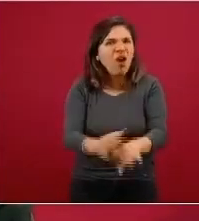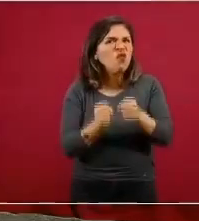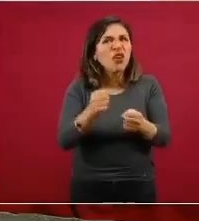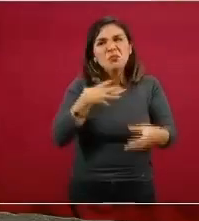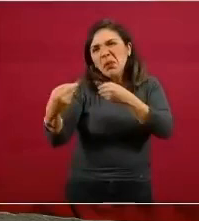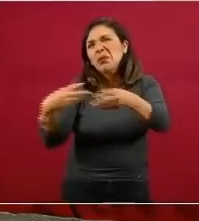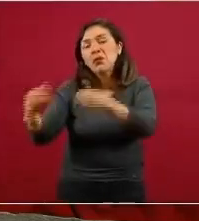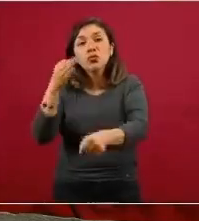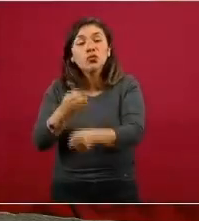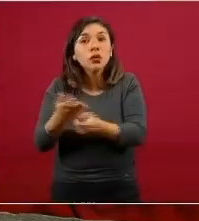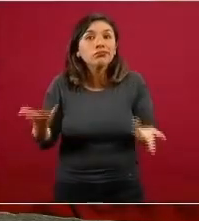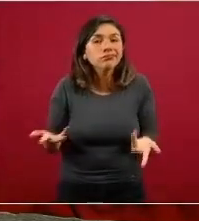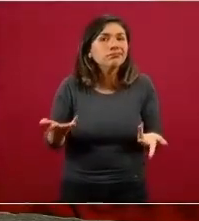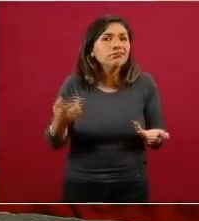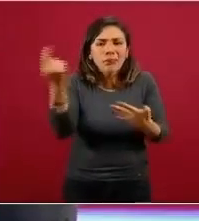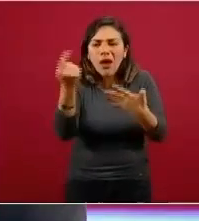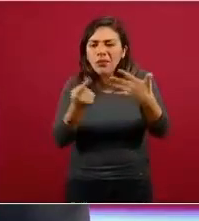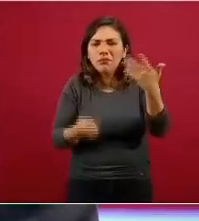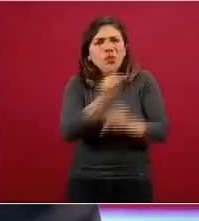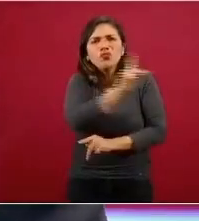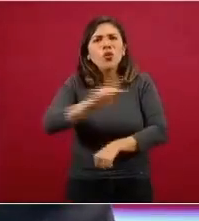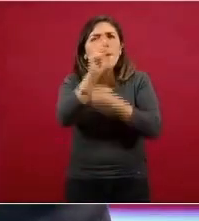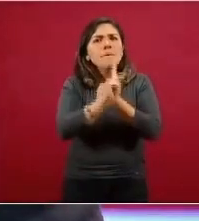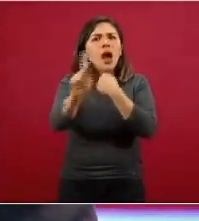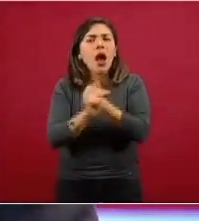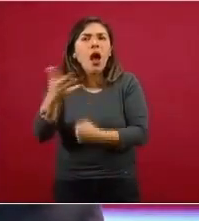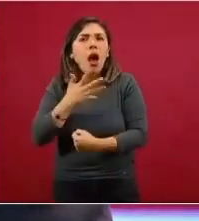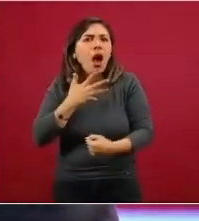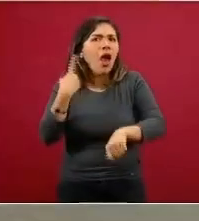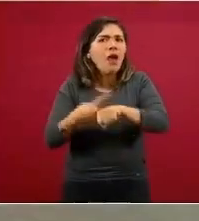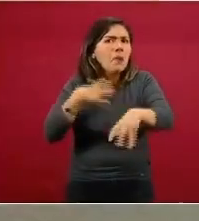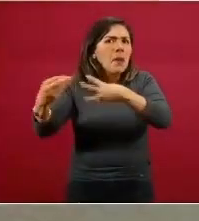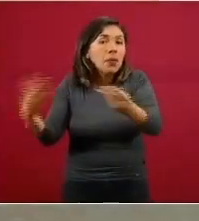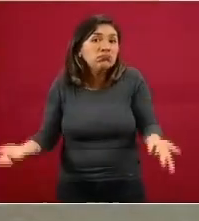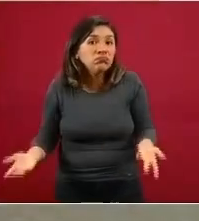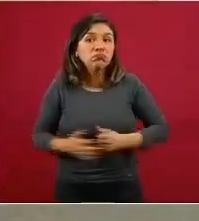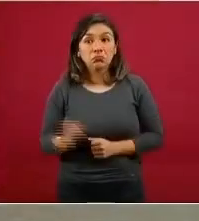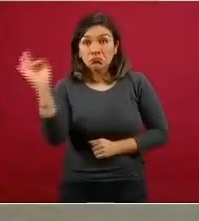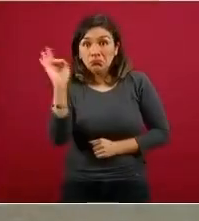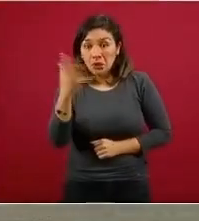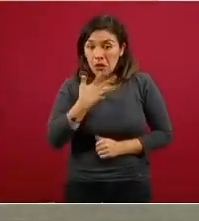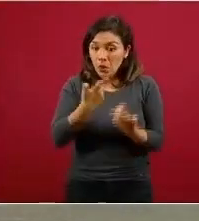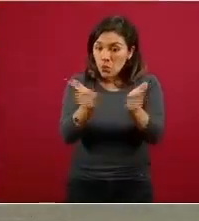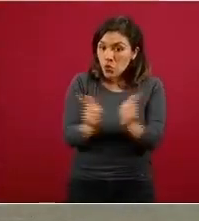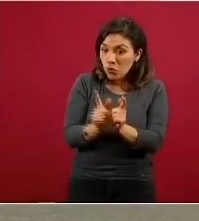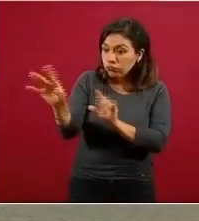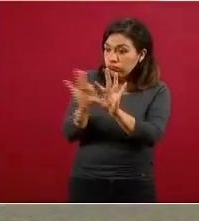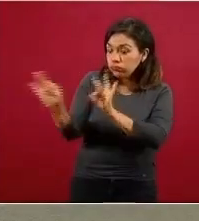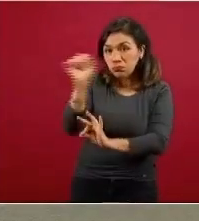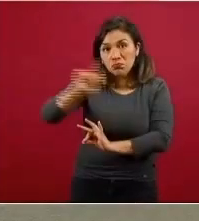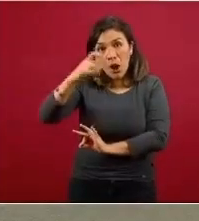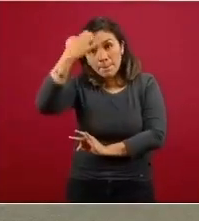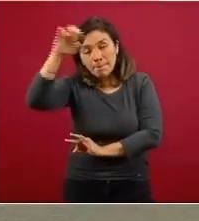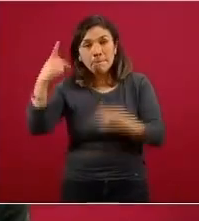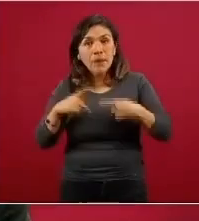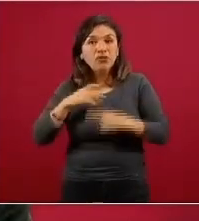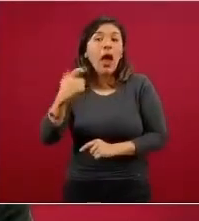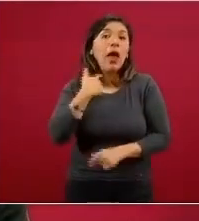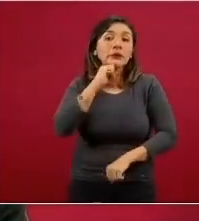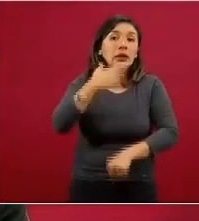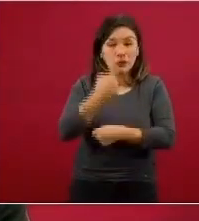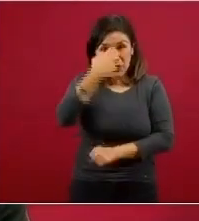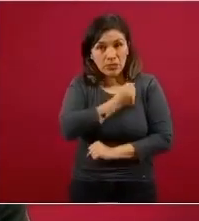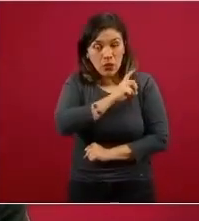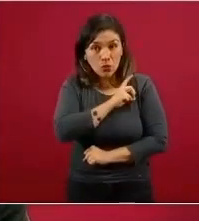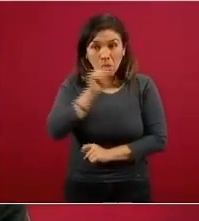transmisión activa, prácticamente todos los países tienen estas epidemias. Si hay un grupo selecto de